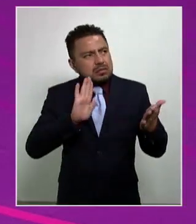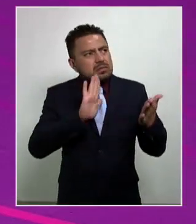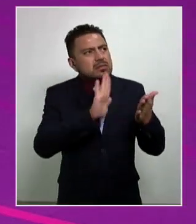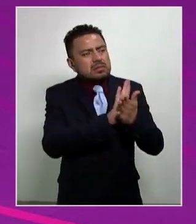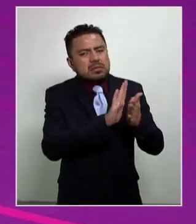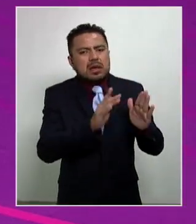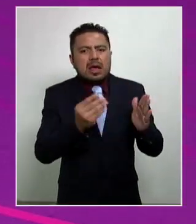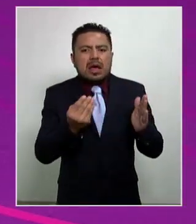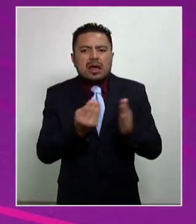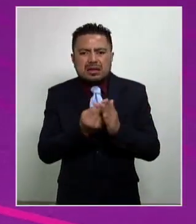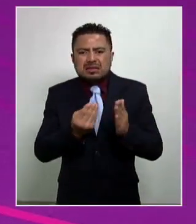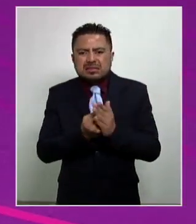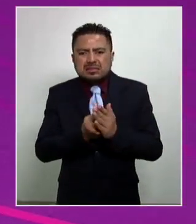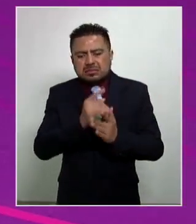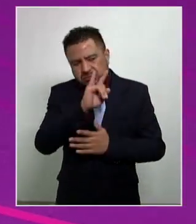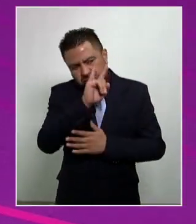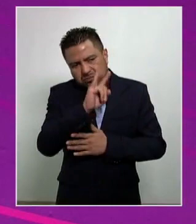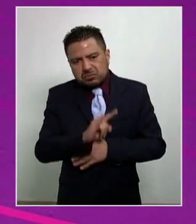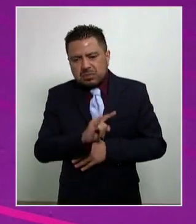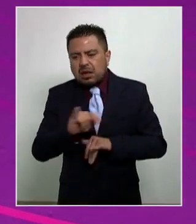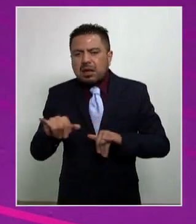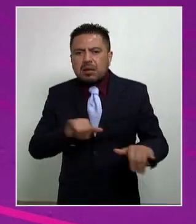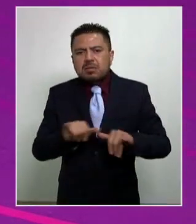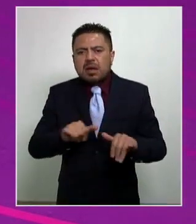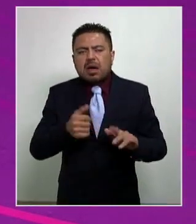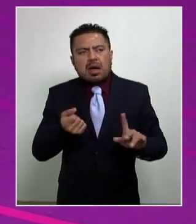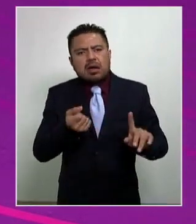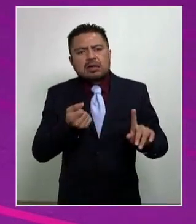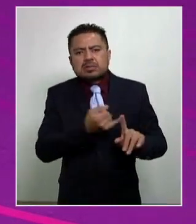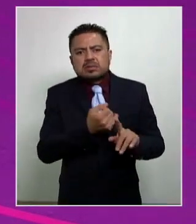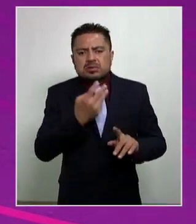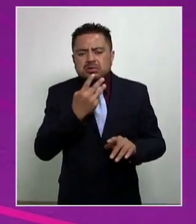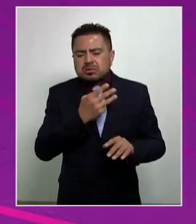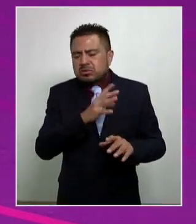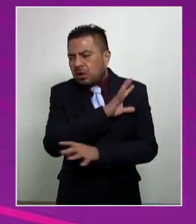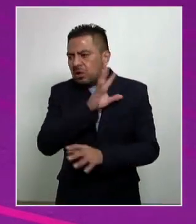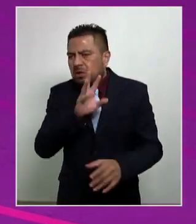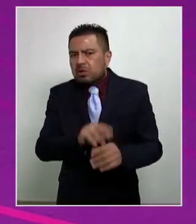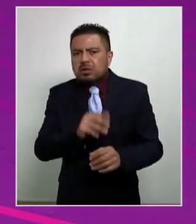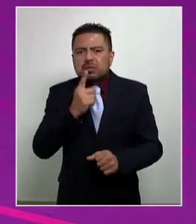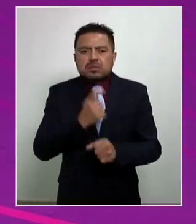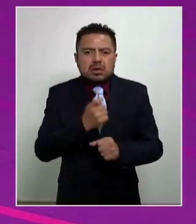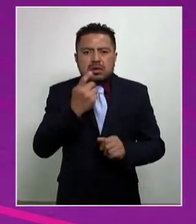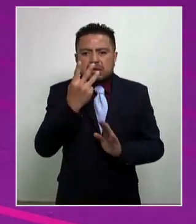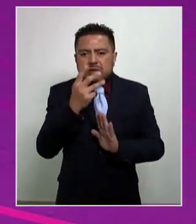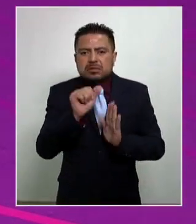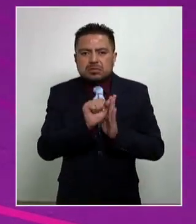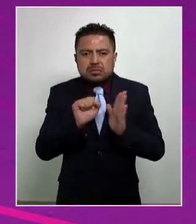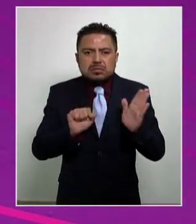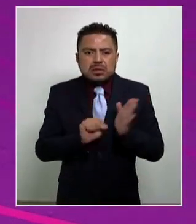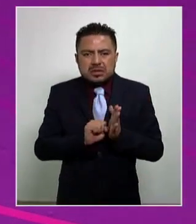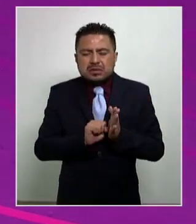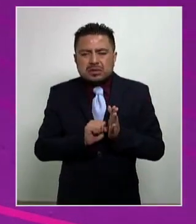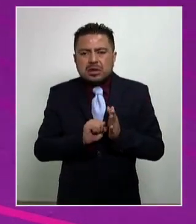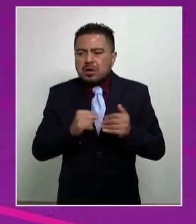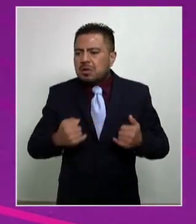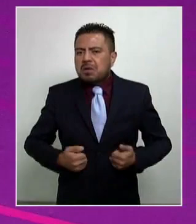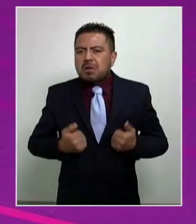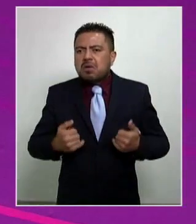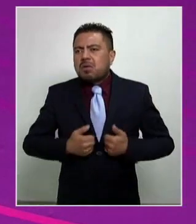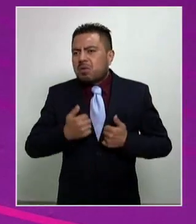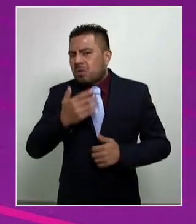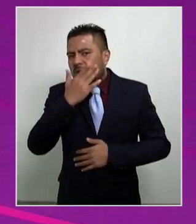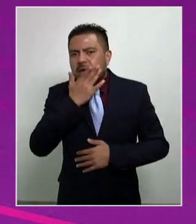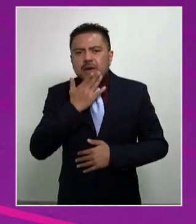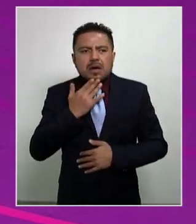clase. Y el mapa se quedó todo el trimestre y ninguno de los jóvenes, de los alumnos,